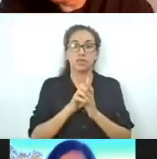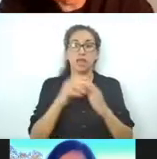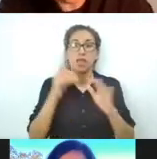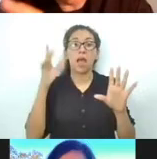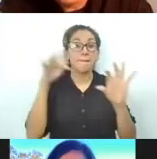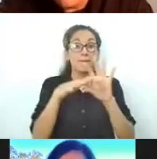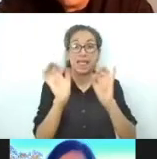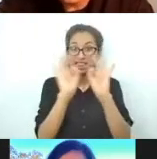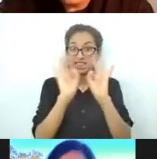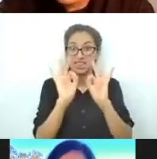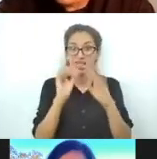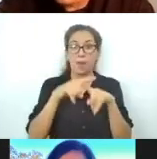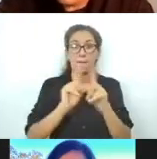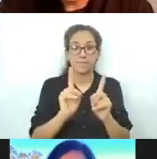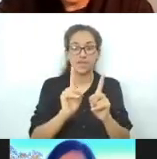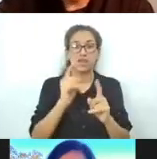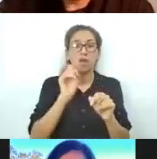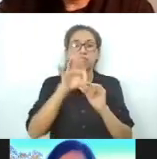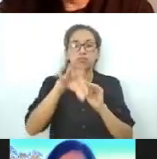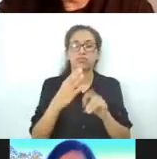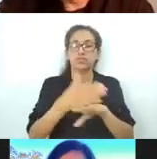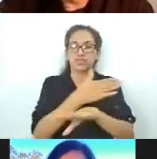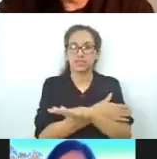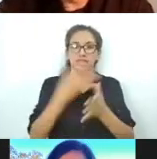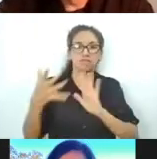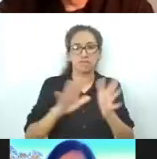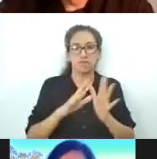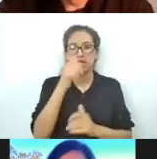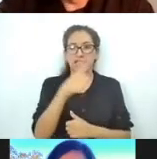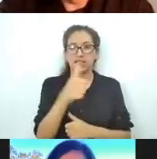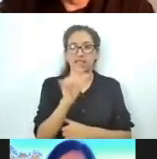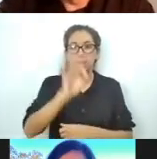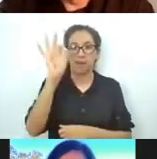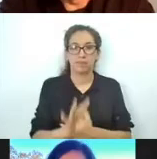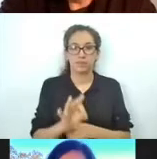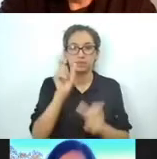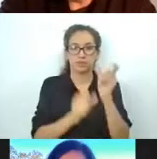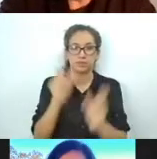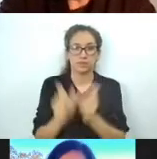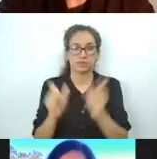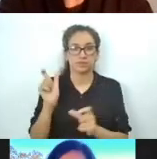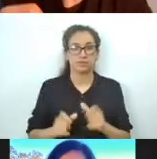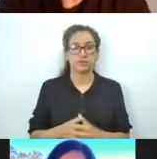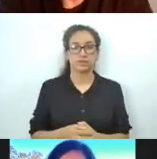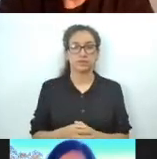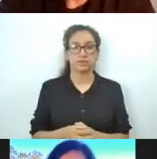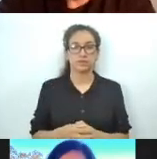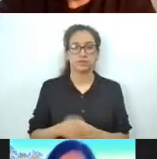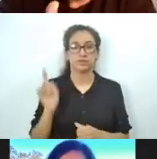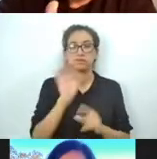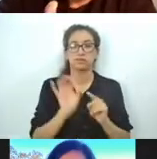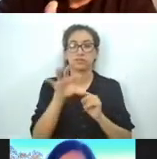poco desconocida, pero felizmente llega a ser a menos del 10% de la población. Y la eyaculación